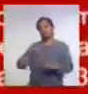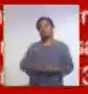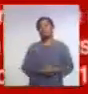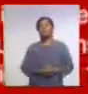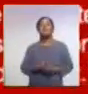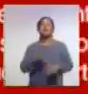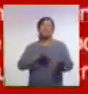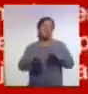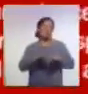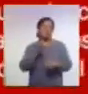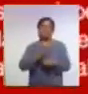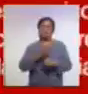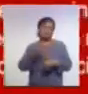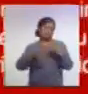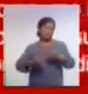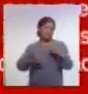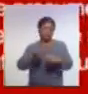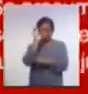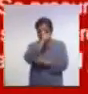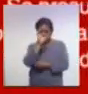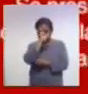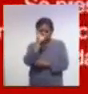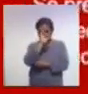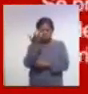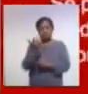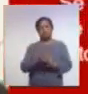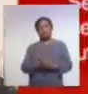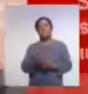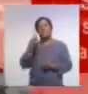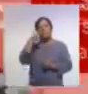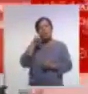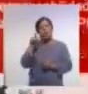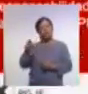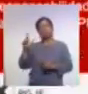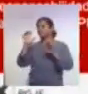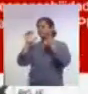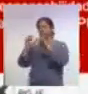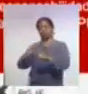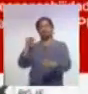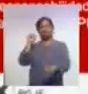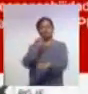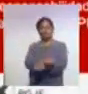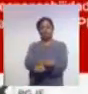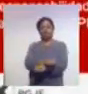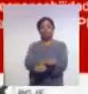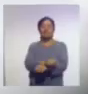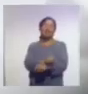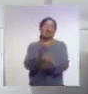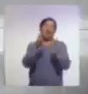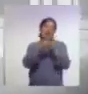se trabaja jurídica, policial y científicamente para ejercitar acción penal en los tiempos que establece la ley.